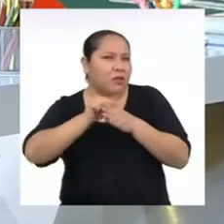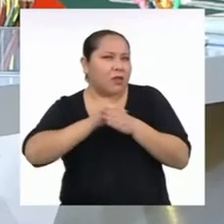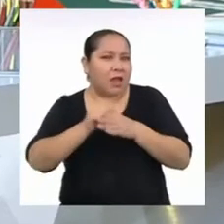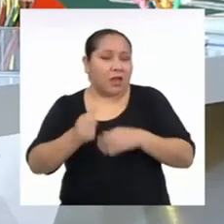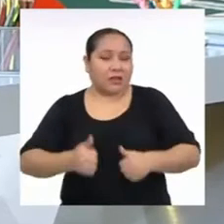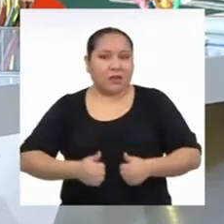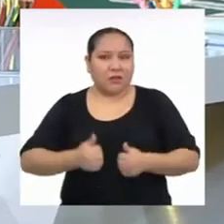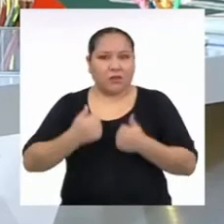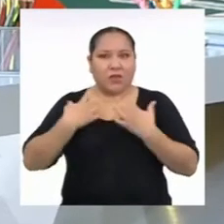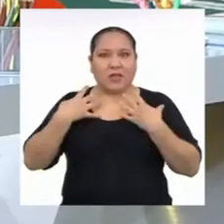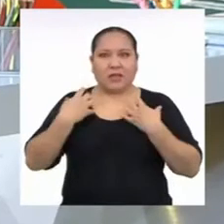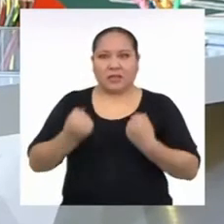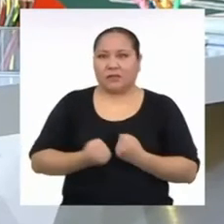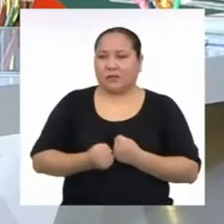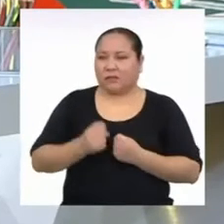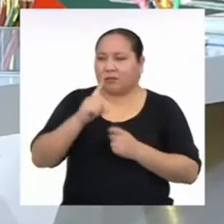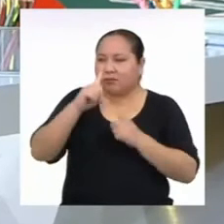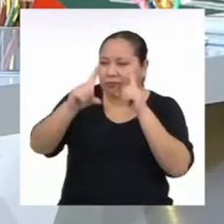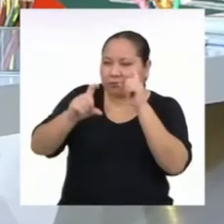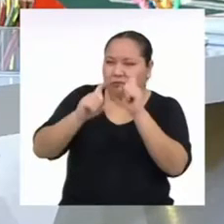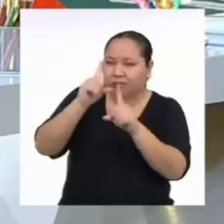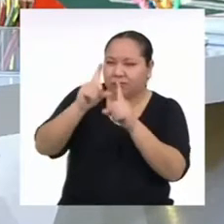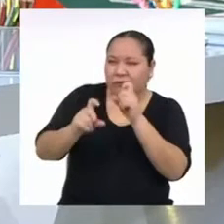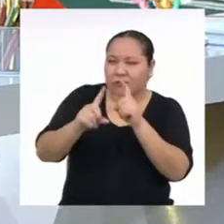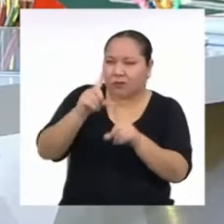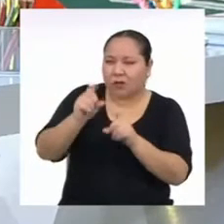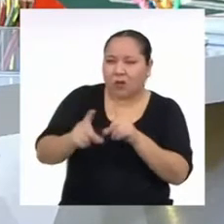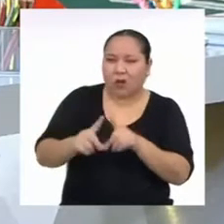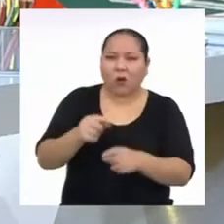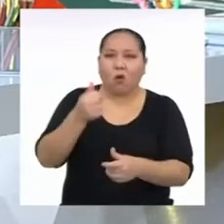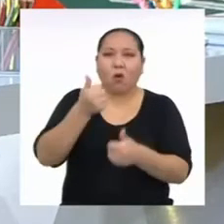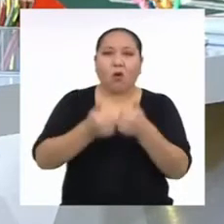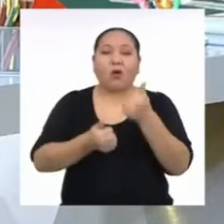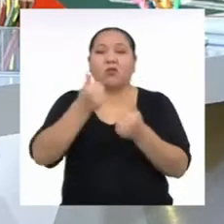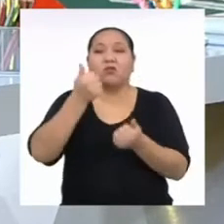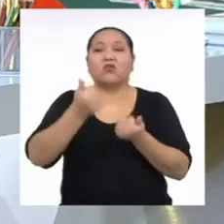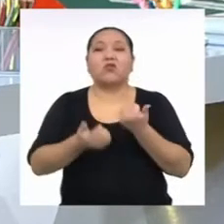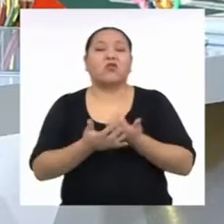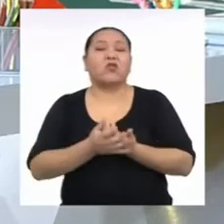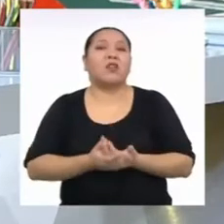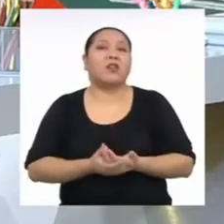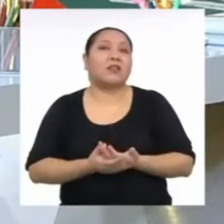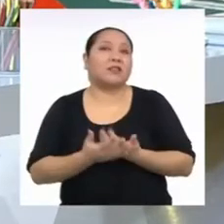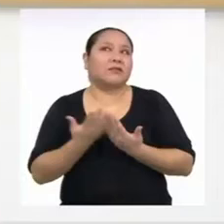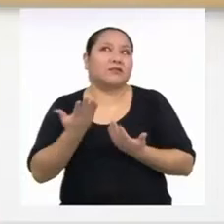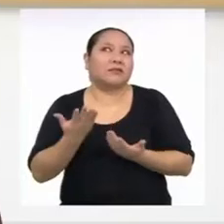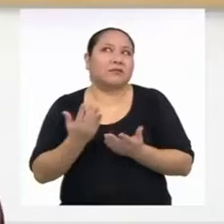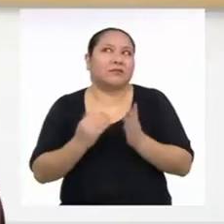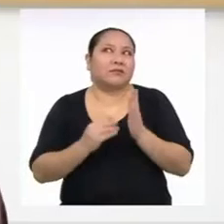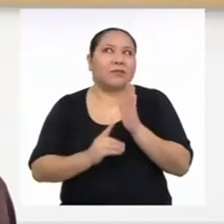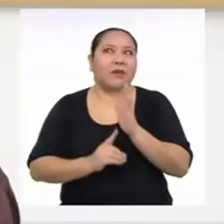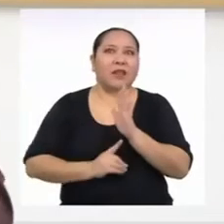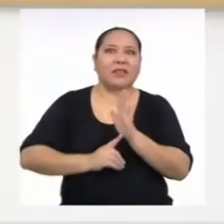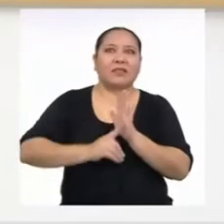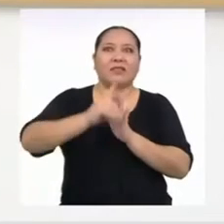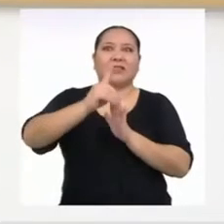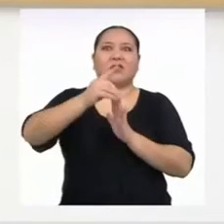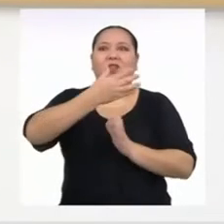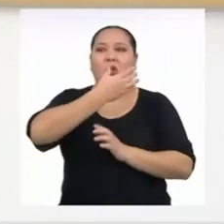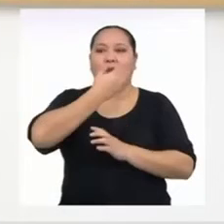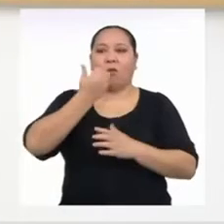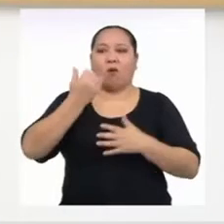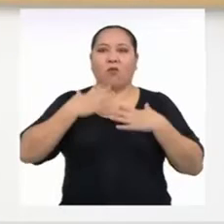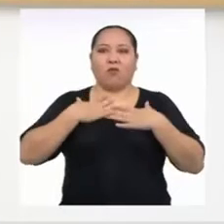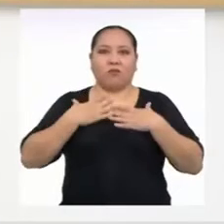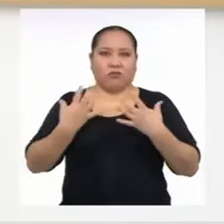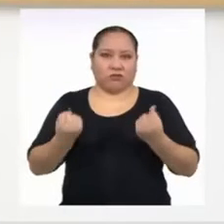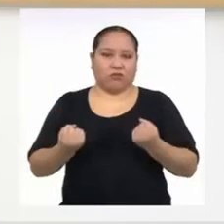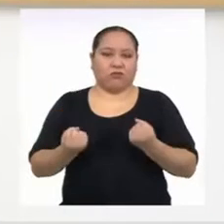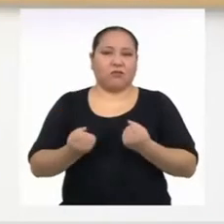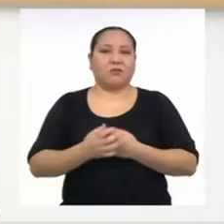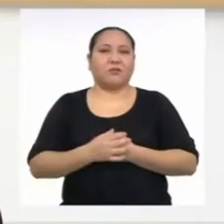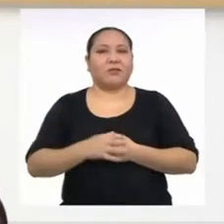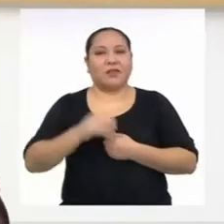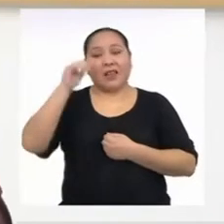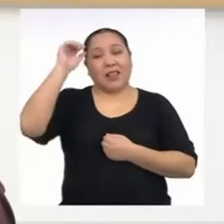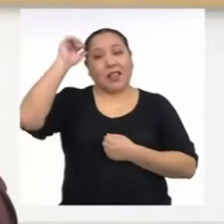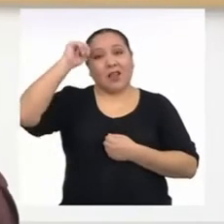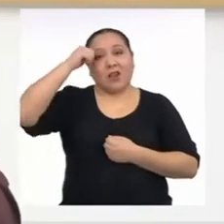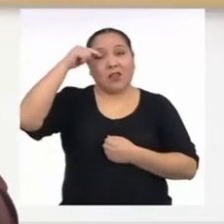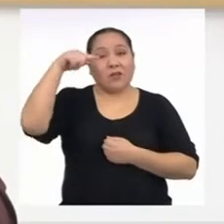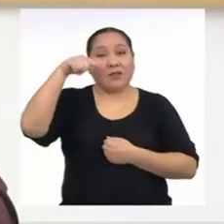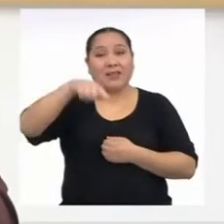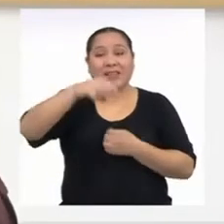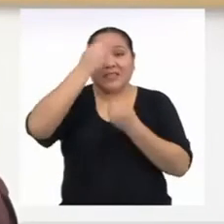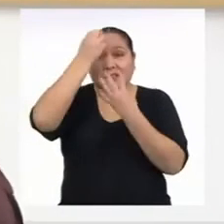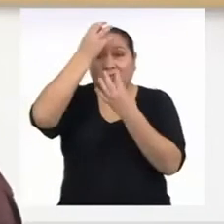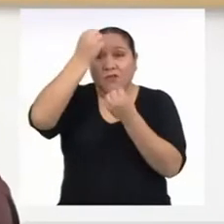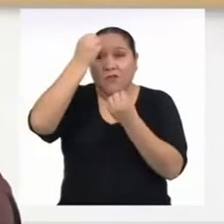saber cuáles son los hábitos prioritarios para desarrollar. Así es. Por eso recordemos que la